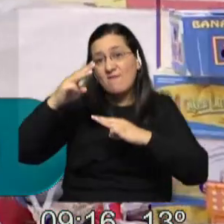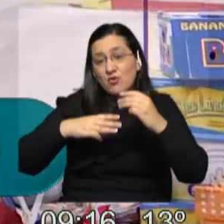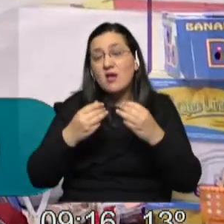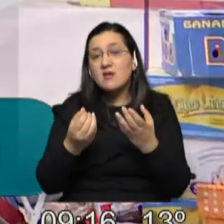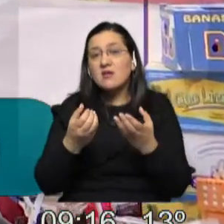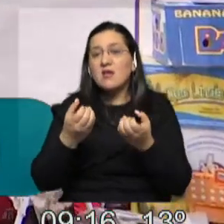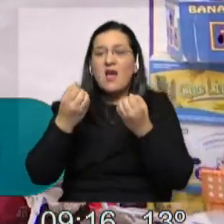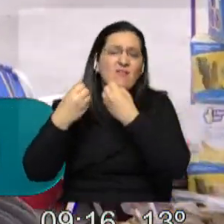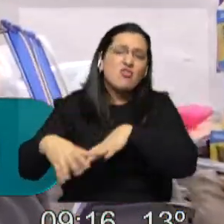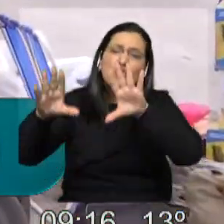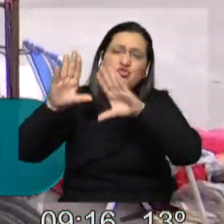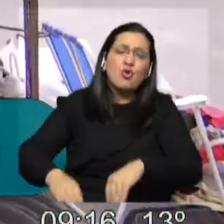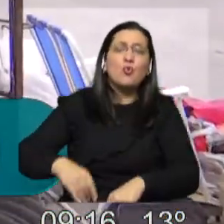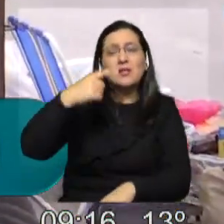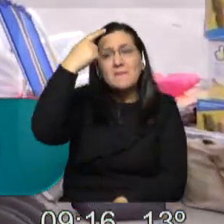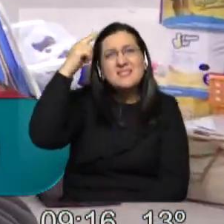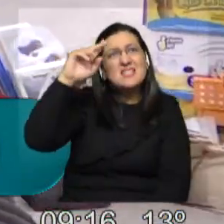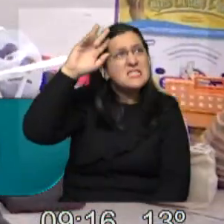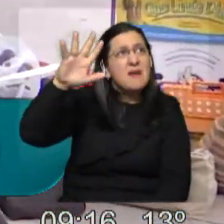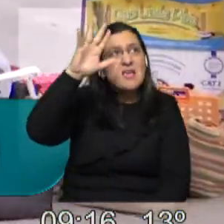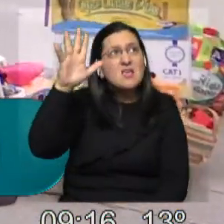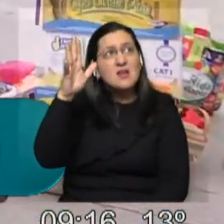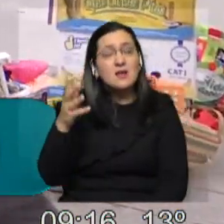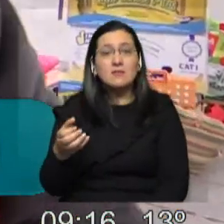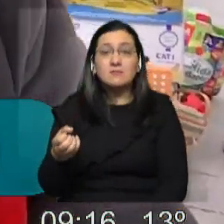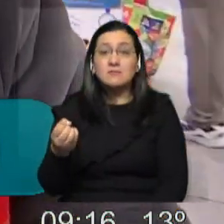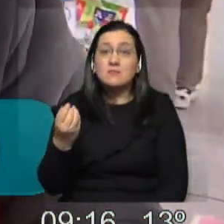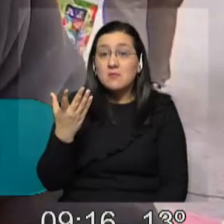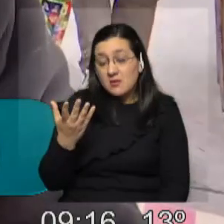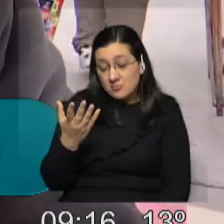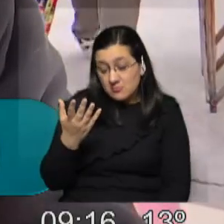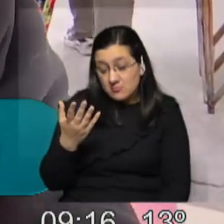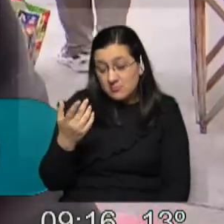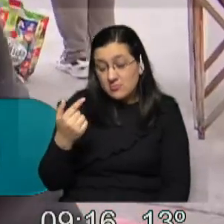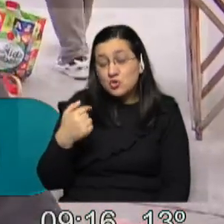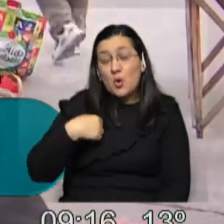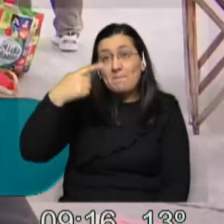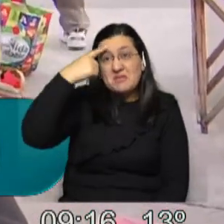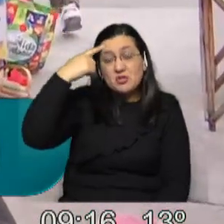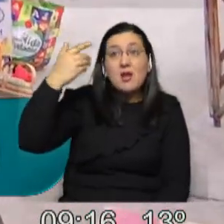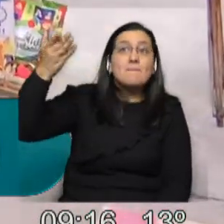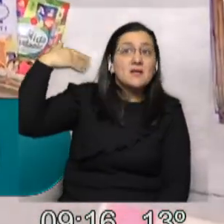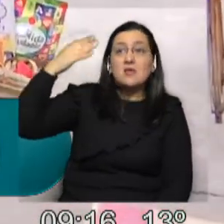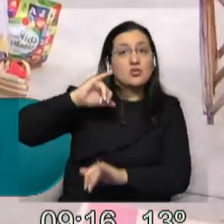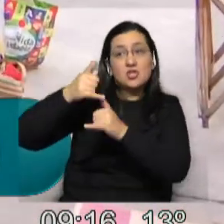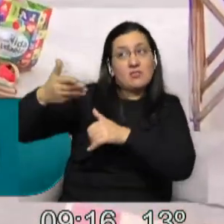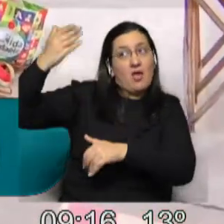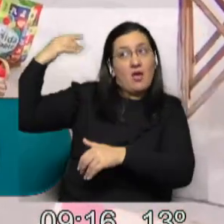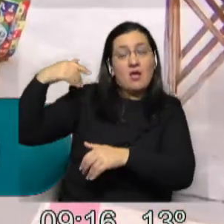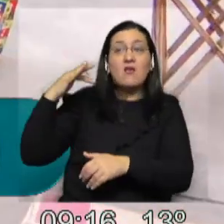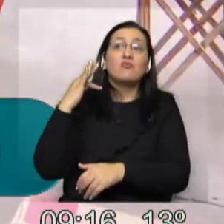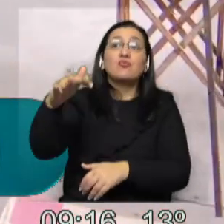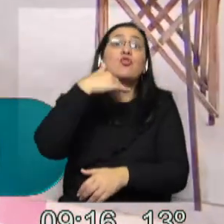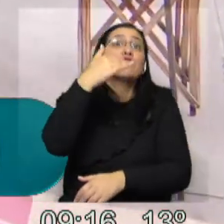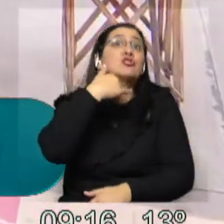tablero, largo todo, dejo todo, me la juego? El pasado pasó, no hay vuelta. El futuro no está escrito y